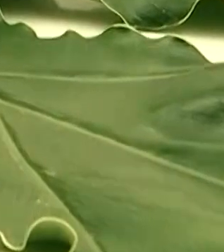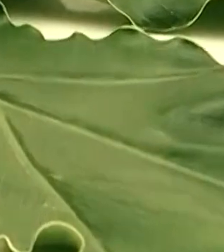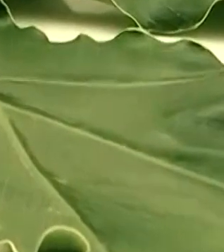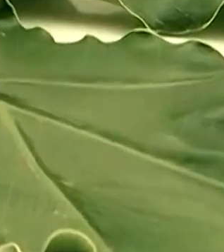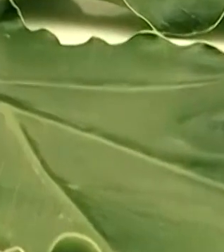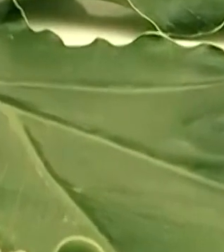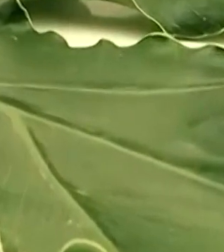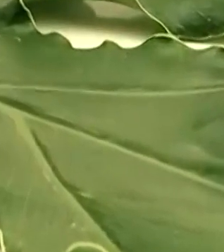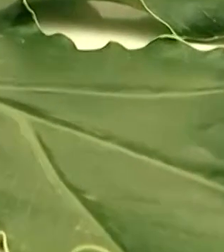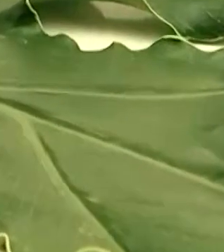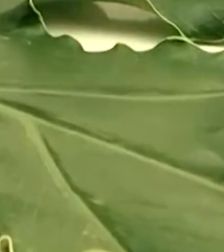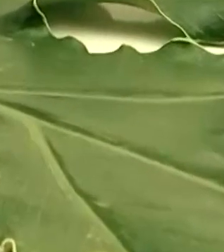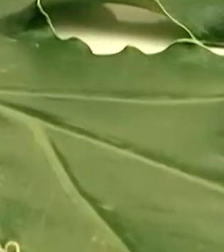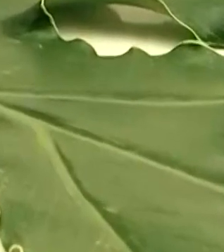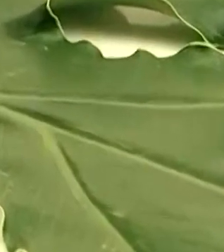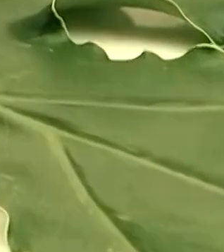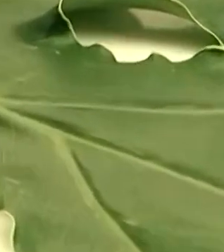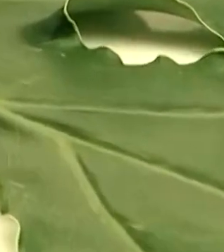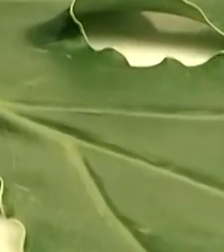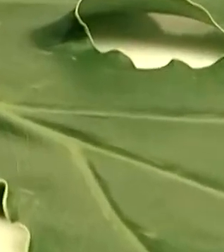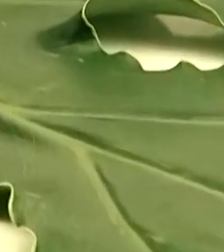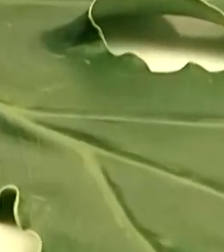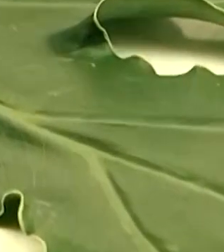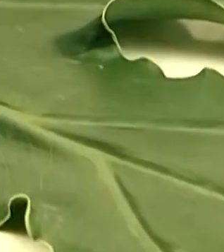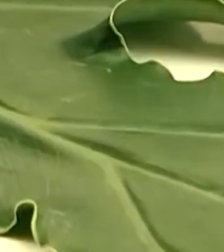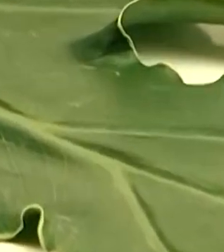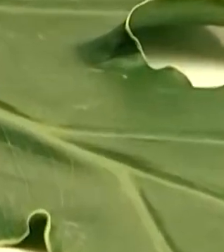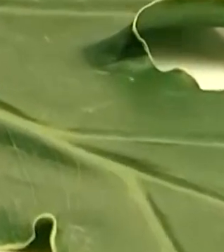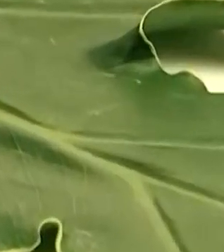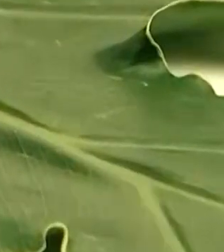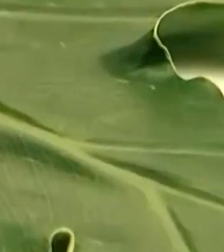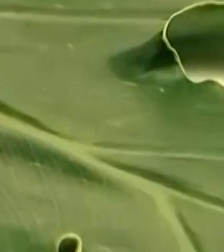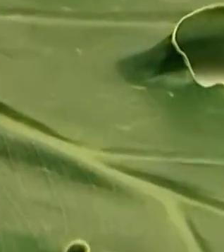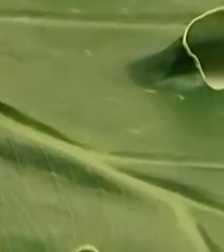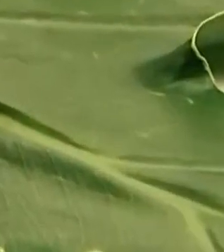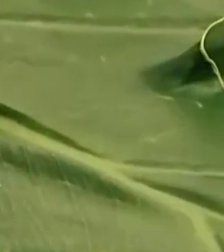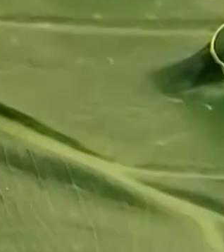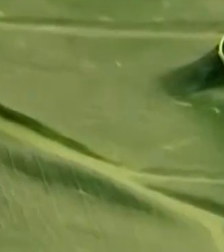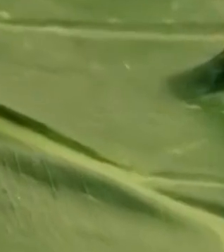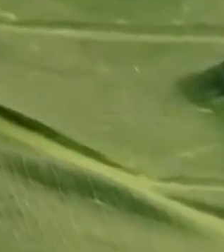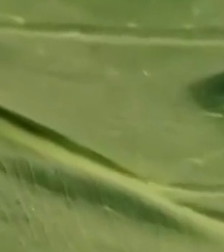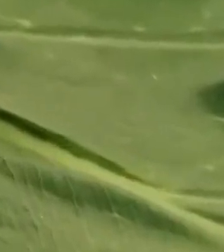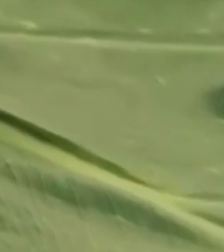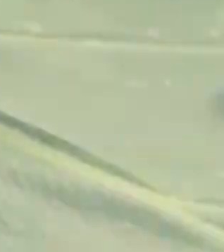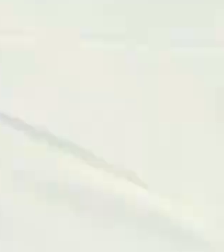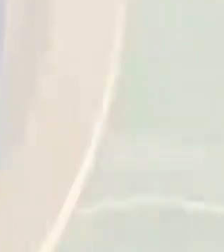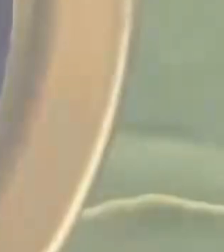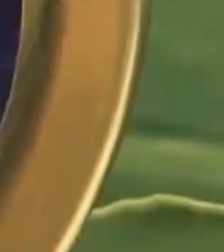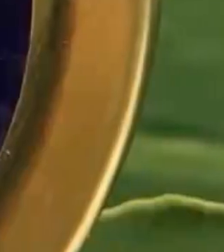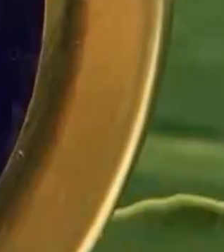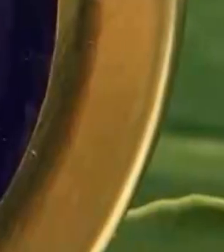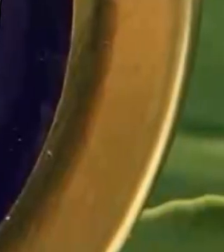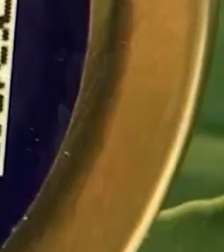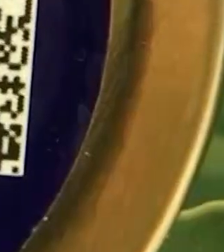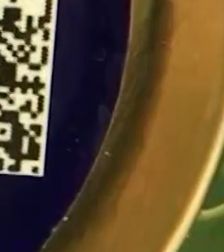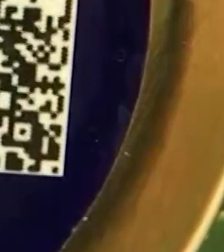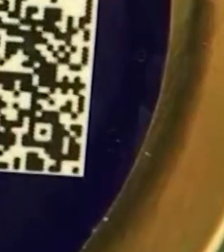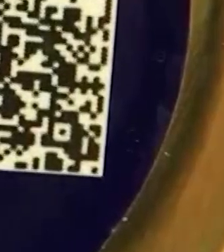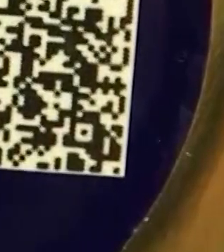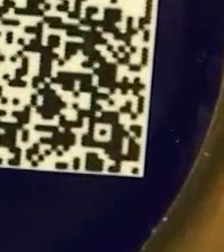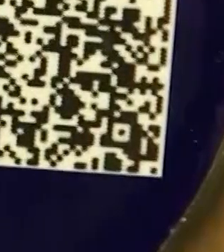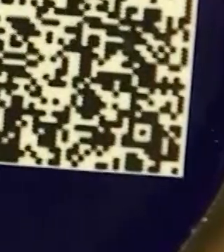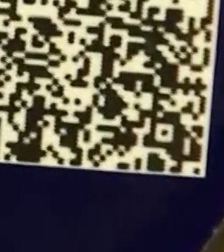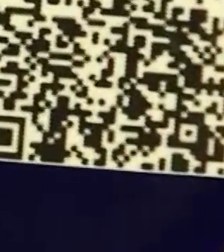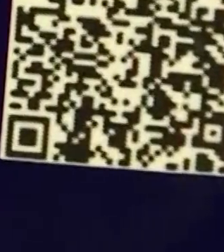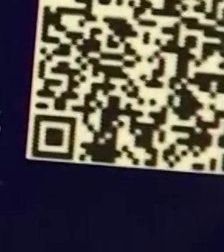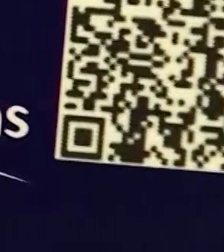y conocida en india como mantequilla clarificada en la que se le retiran los componentes grasos que nos enferman a la